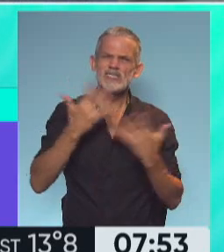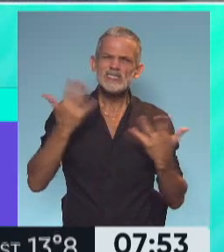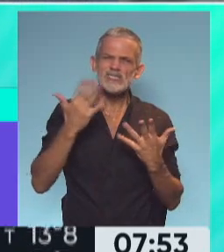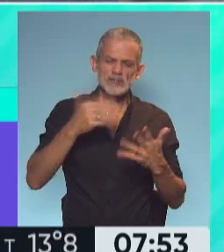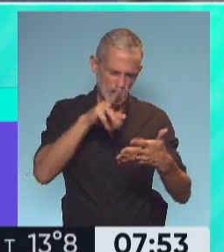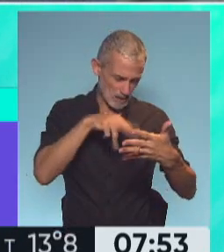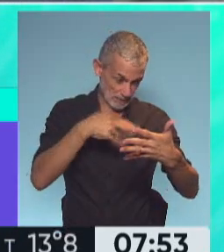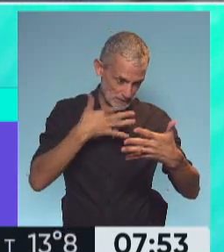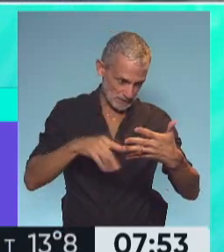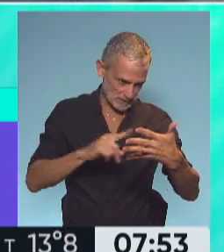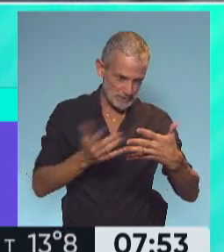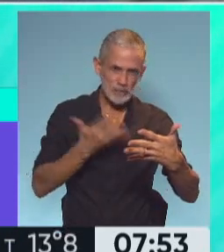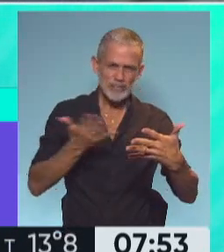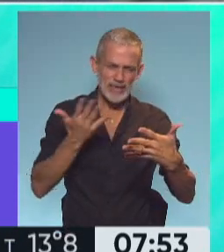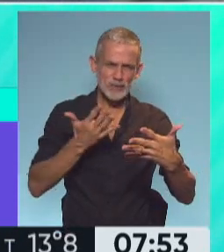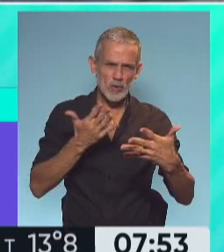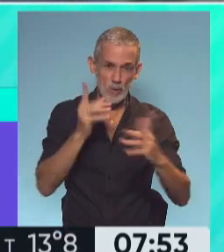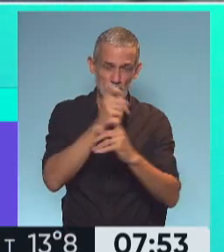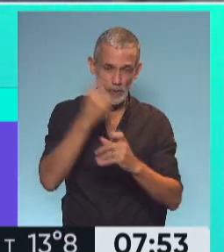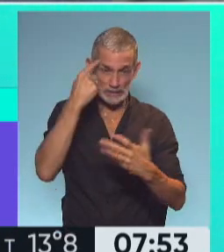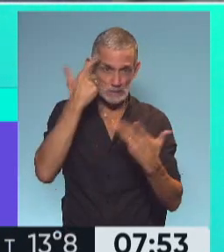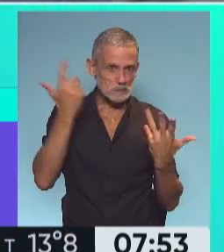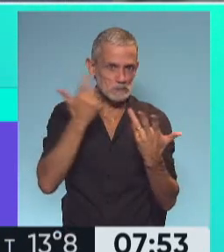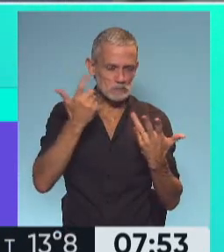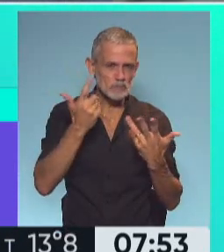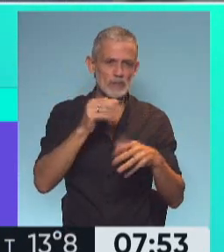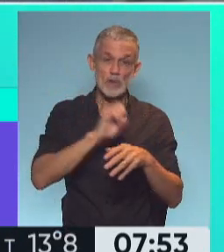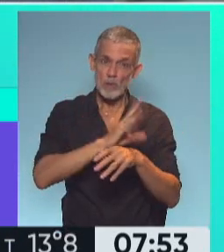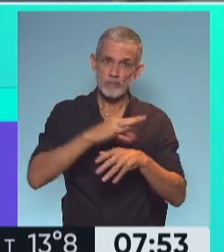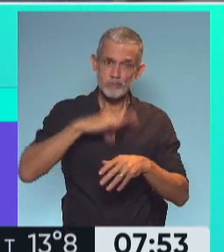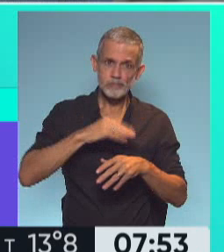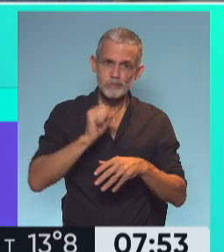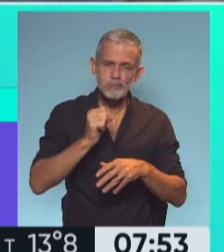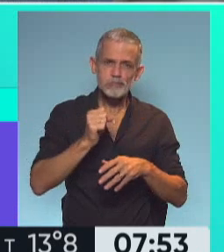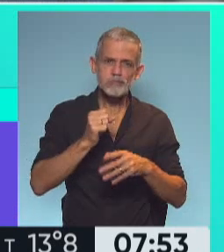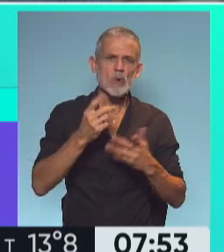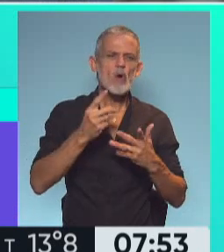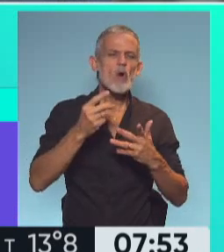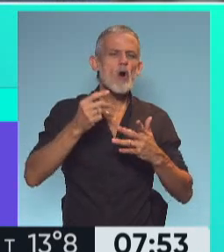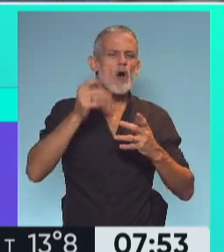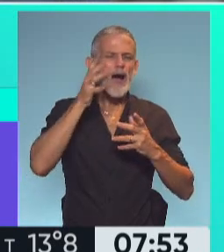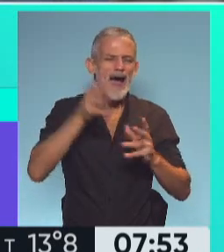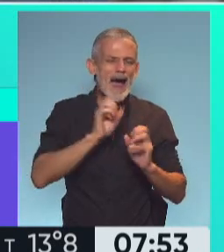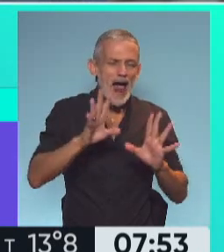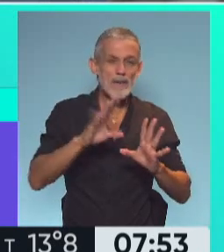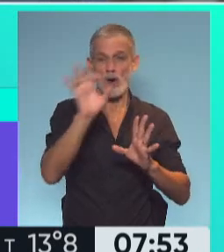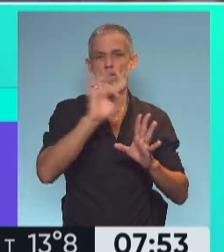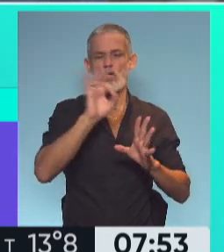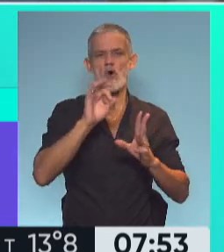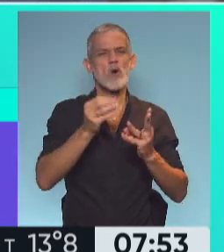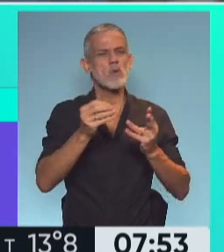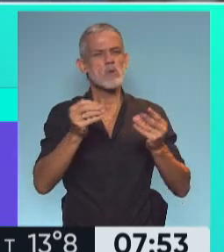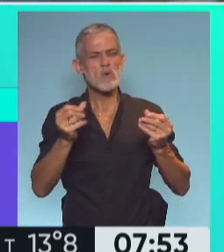se lee, ¿son personas que atravesaron la enfermedad, la COVID-19, con mucha gravedad o la atravesaron de